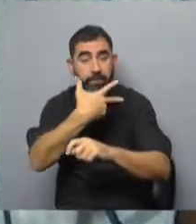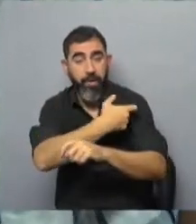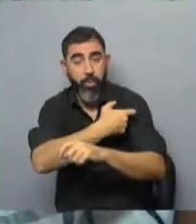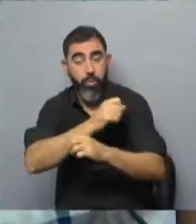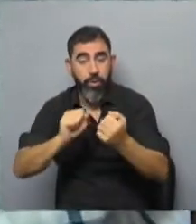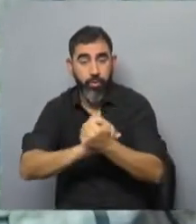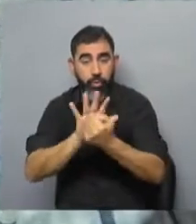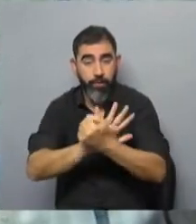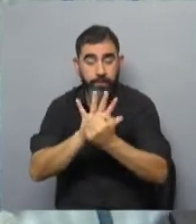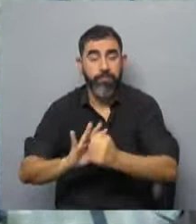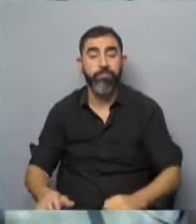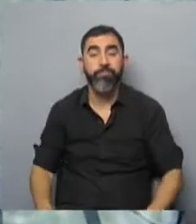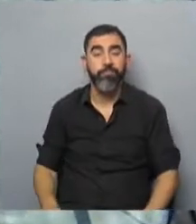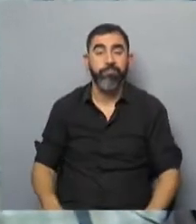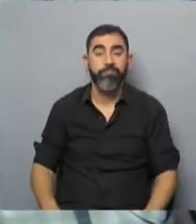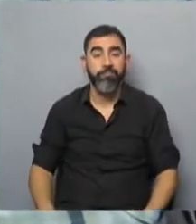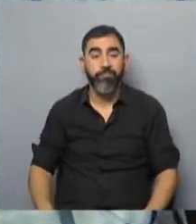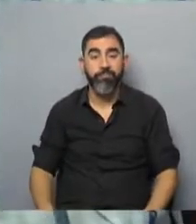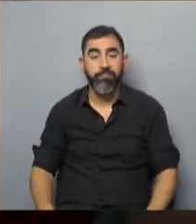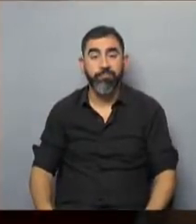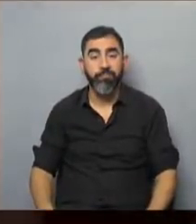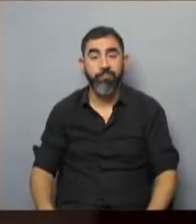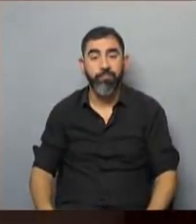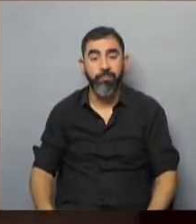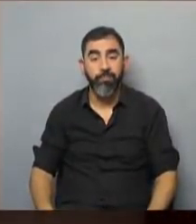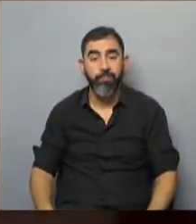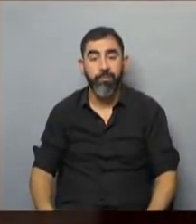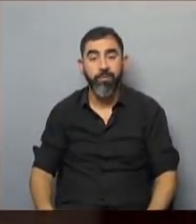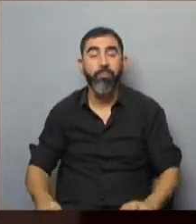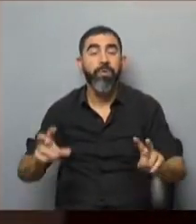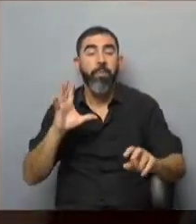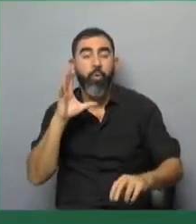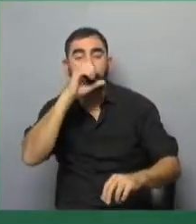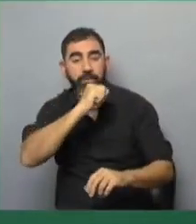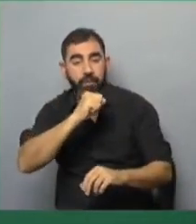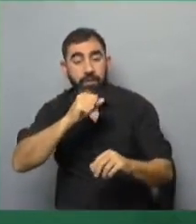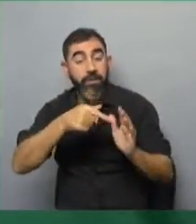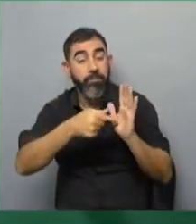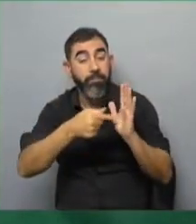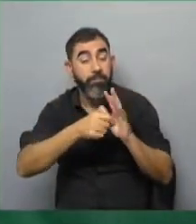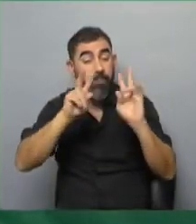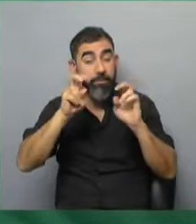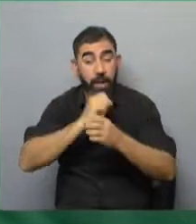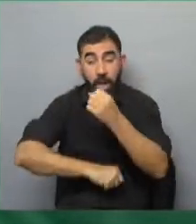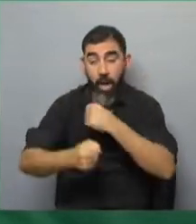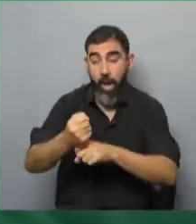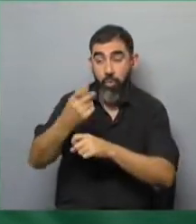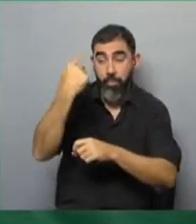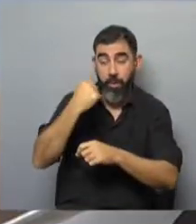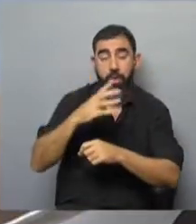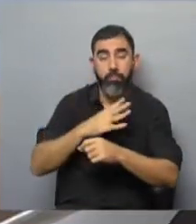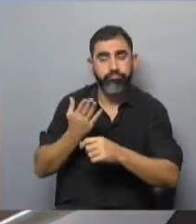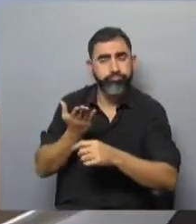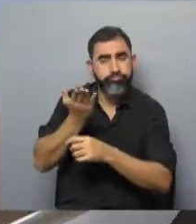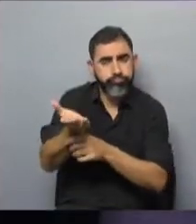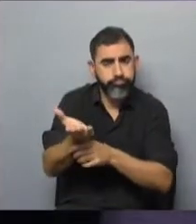o proveyeron las vacunas al Estado uruguayo referidos con la confidencialidad. Sobre este punto recordamos que el año pasado hubo un recurso de